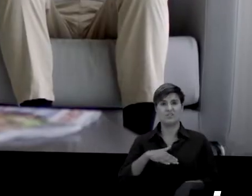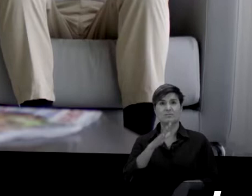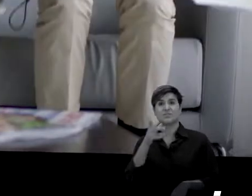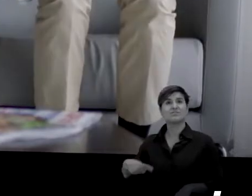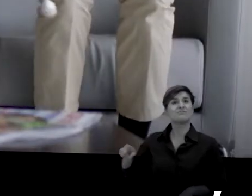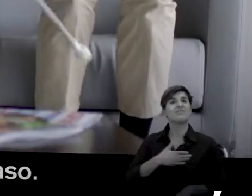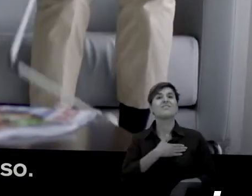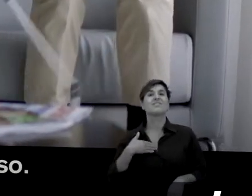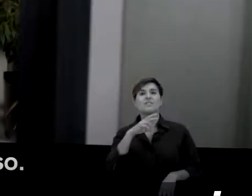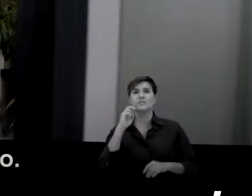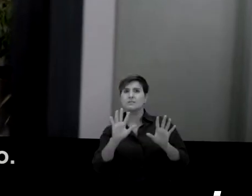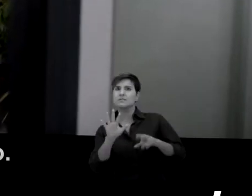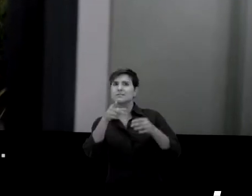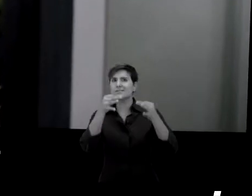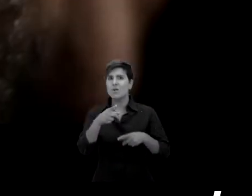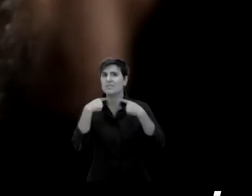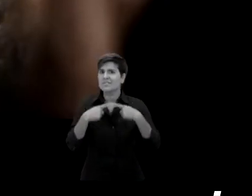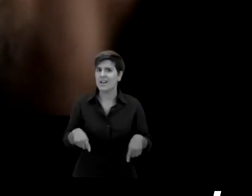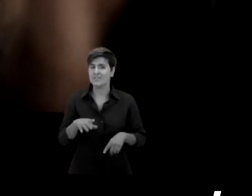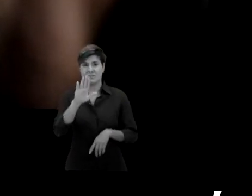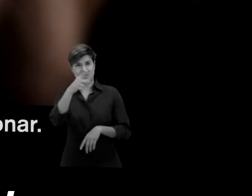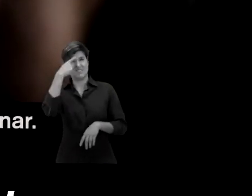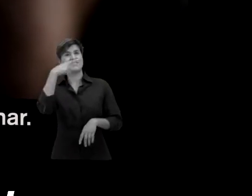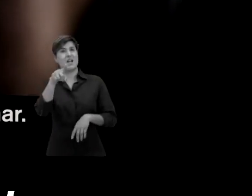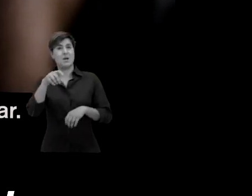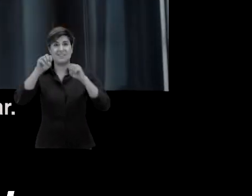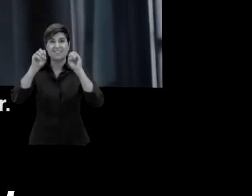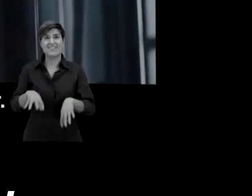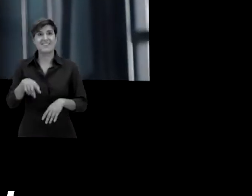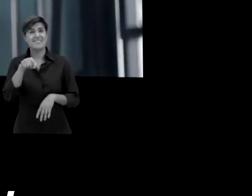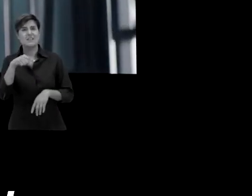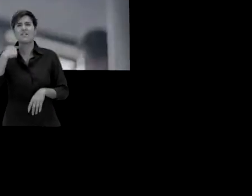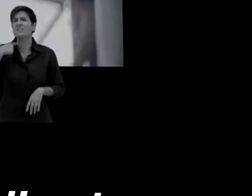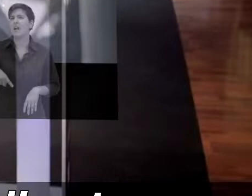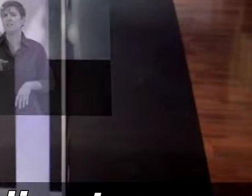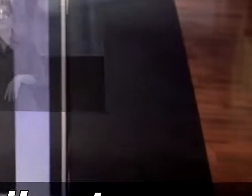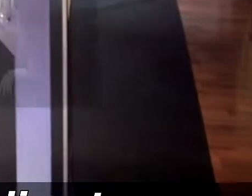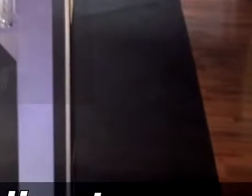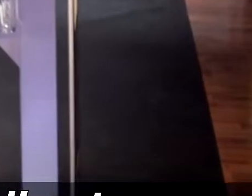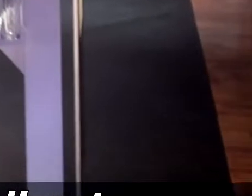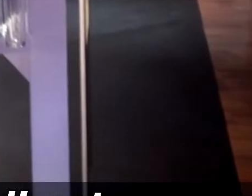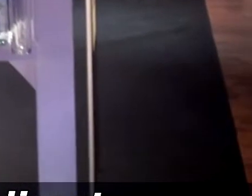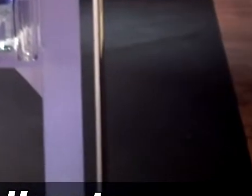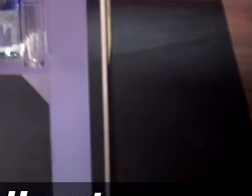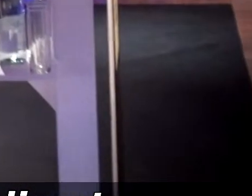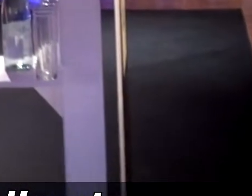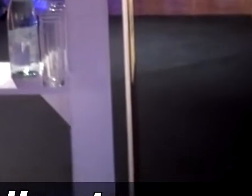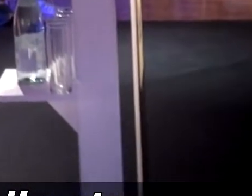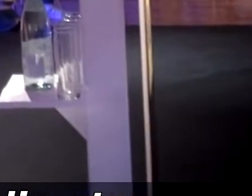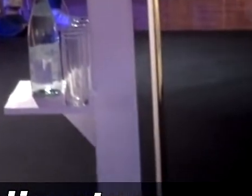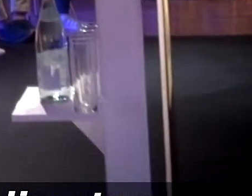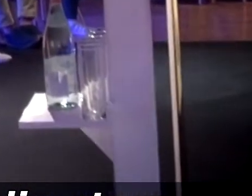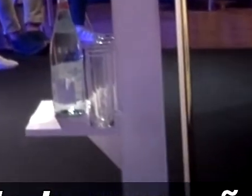energía, muestran su espíritu de superación y se convierten en un ejemplo para todos. Así ha explicado Virginia